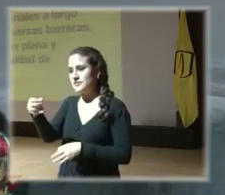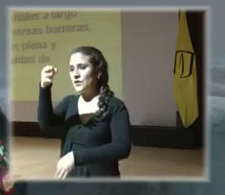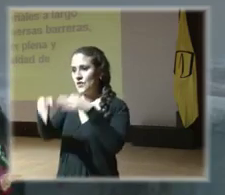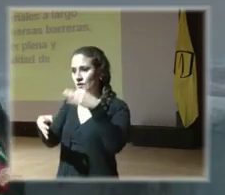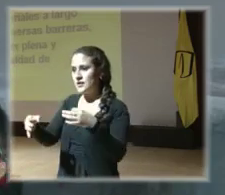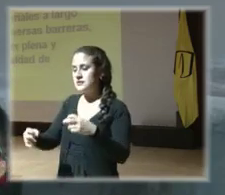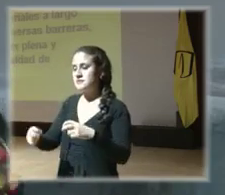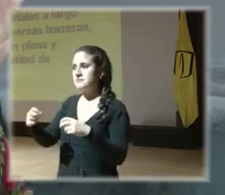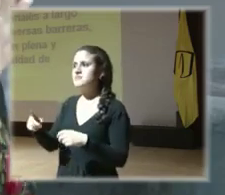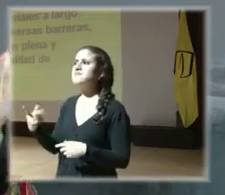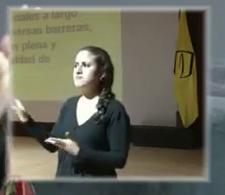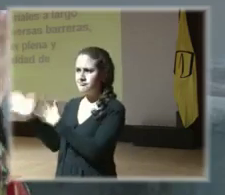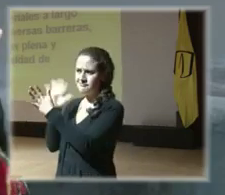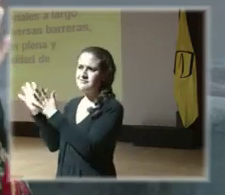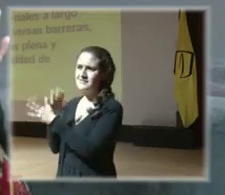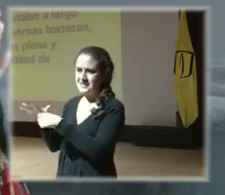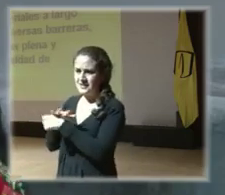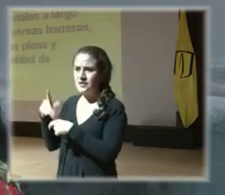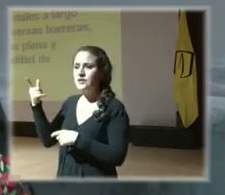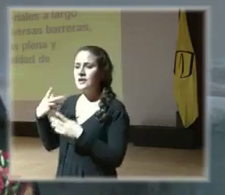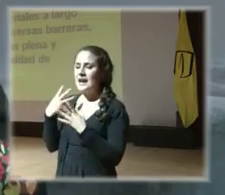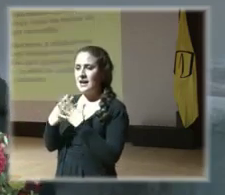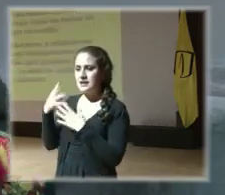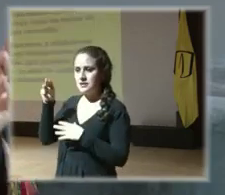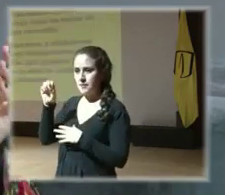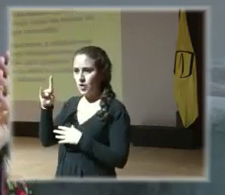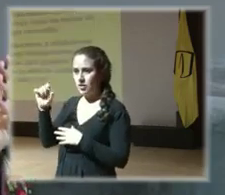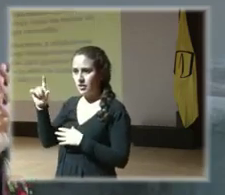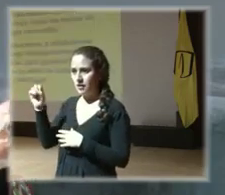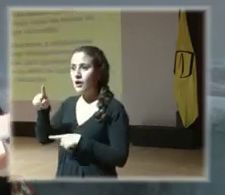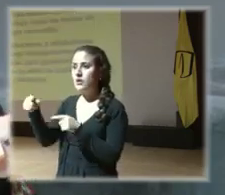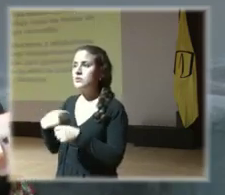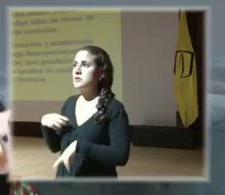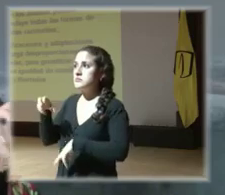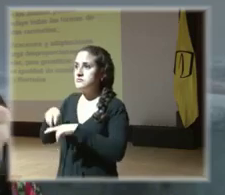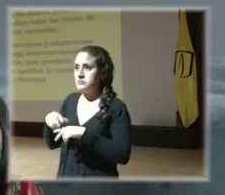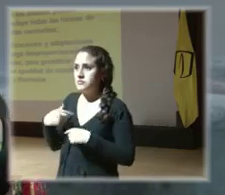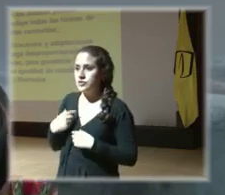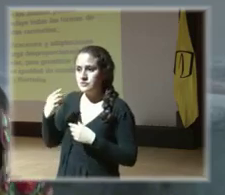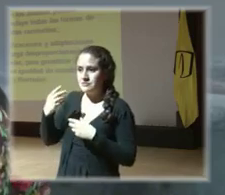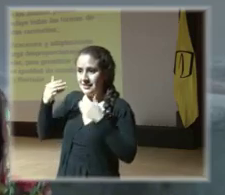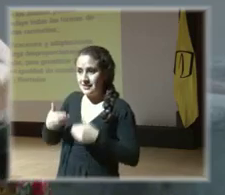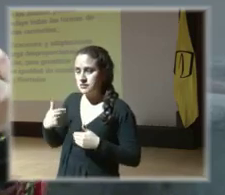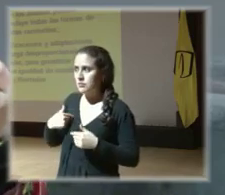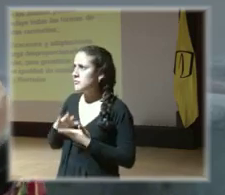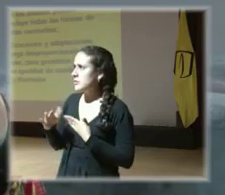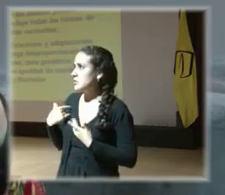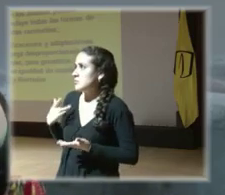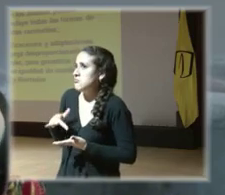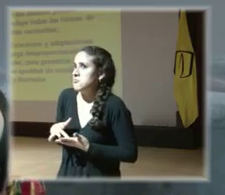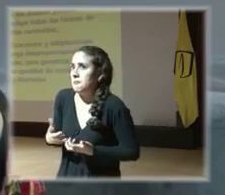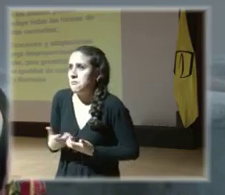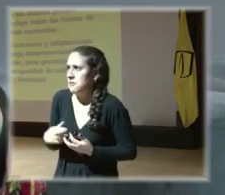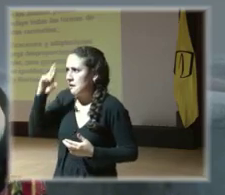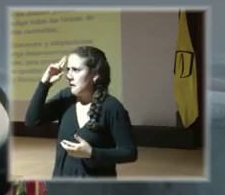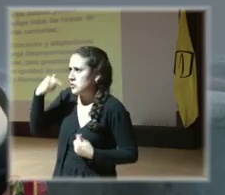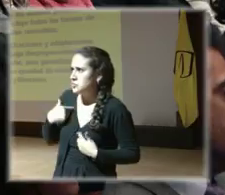conocemos cientos de casos en la cárcel modelo de gente que no sabe por qué delito está ahí. Entonces, no es una cuestión